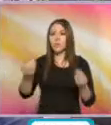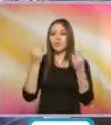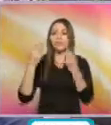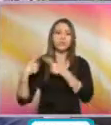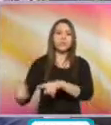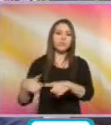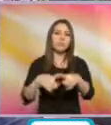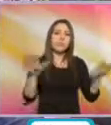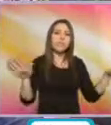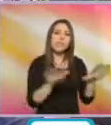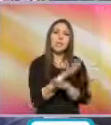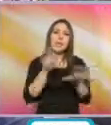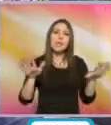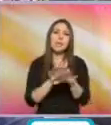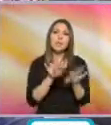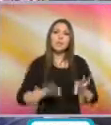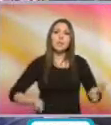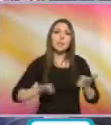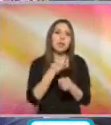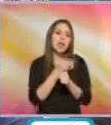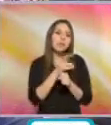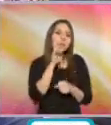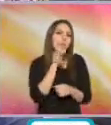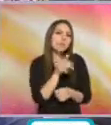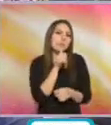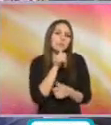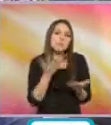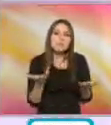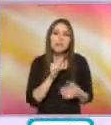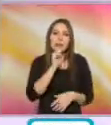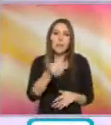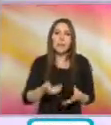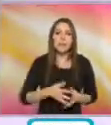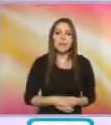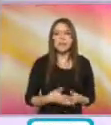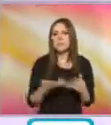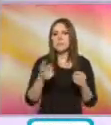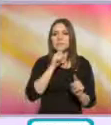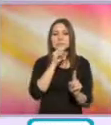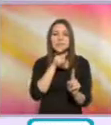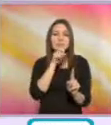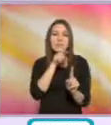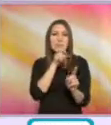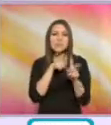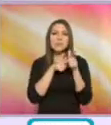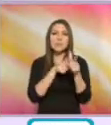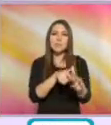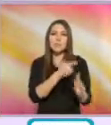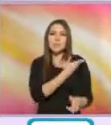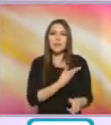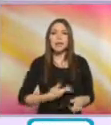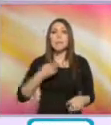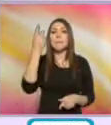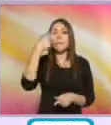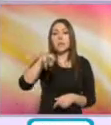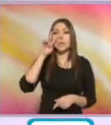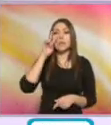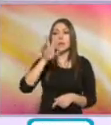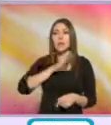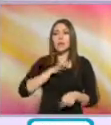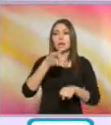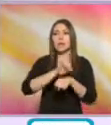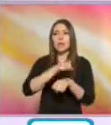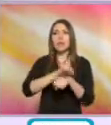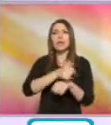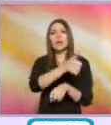varios cambios importantes, y ahorita hemos visto... No, prácticamente sigue lo mismo, y lo que sí hemos tenido diariamente son crisis, ¿no?